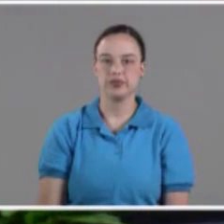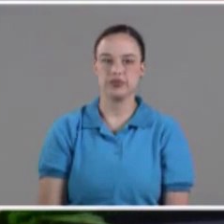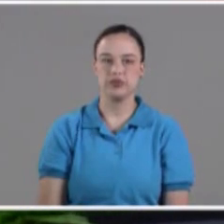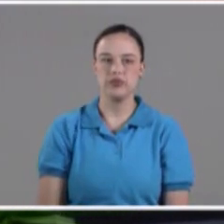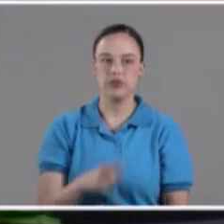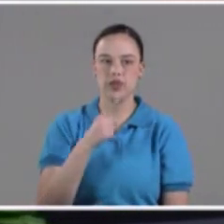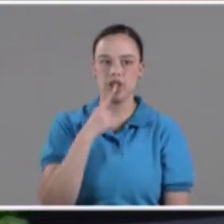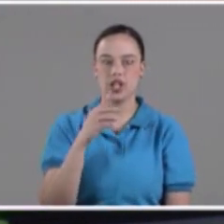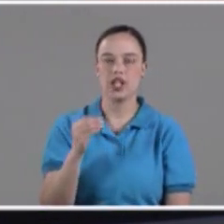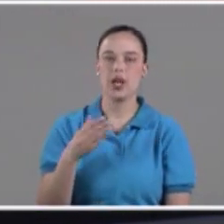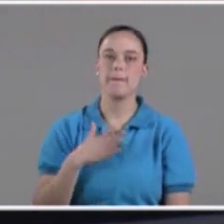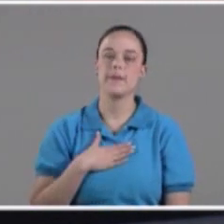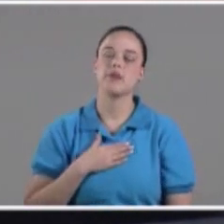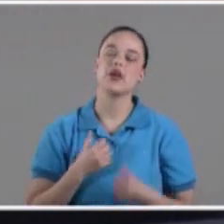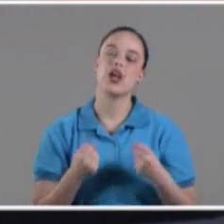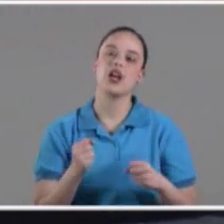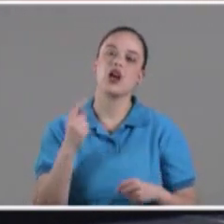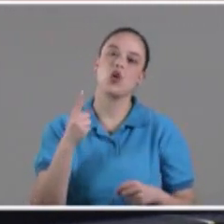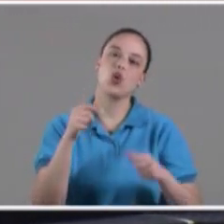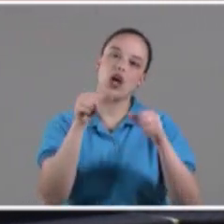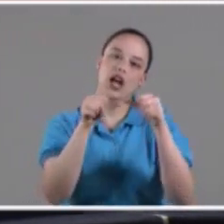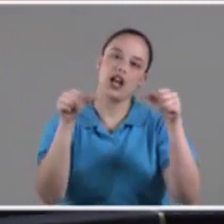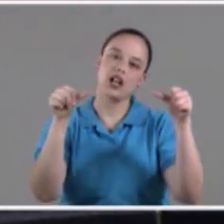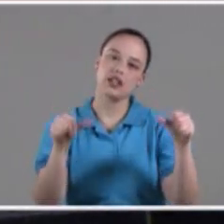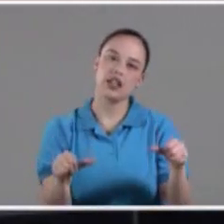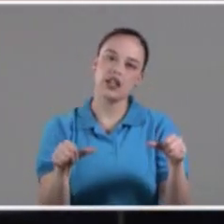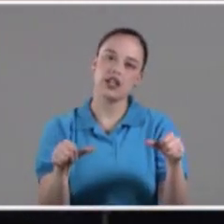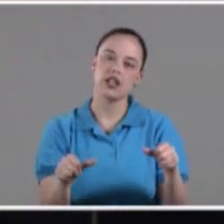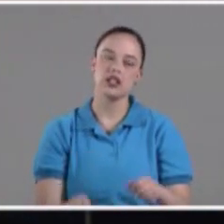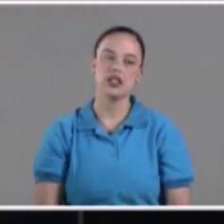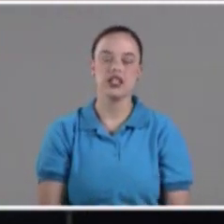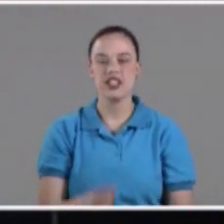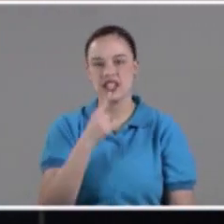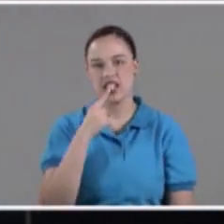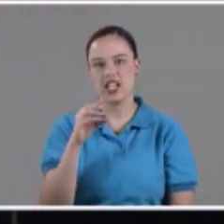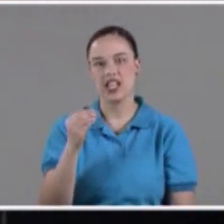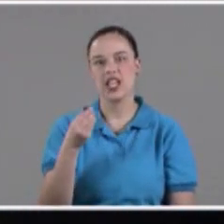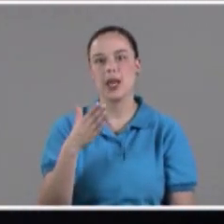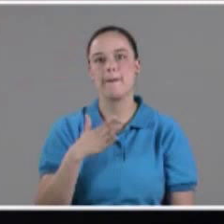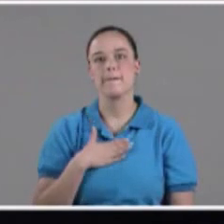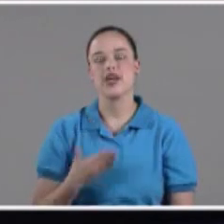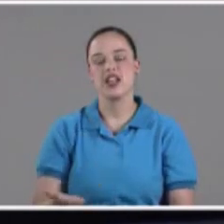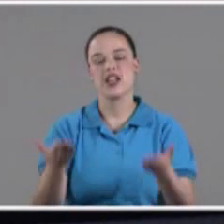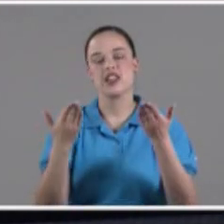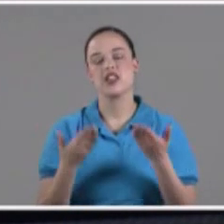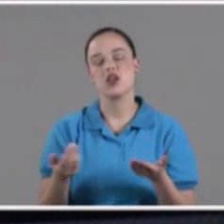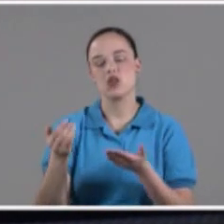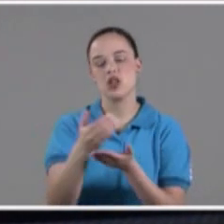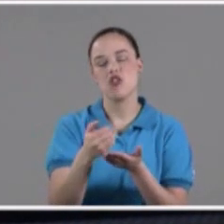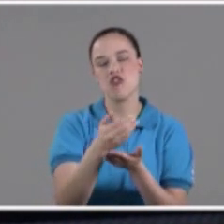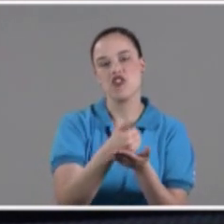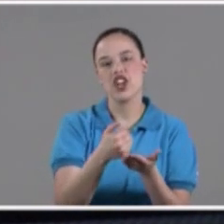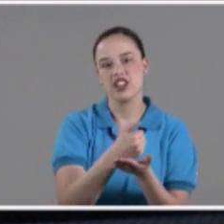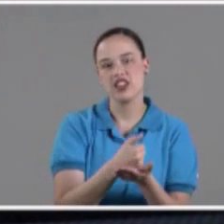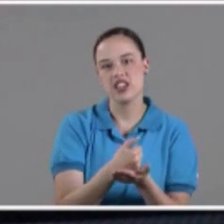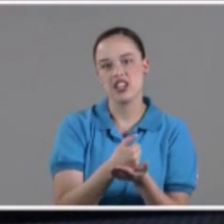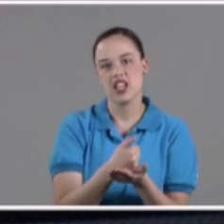dile que me haga un altar dile que me haga que me dé una ofrenda